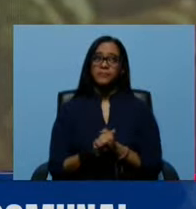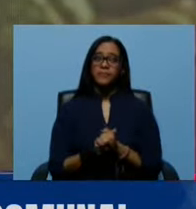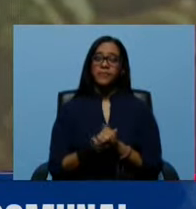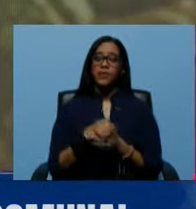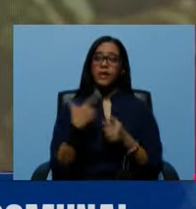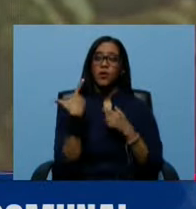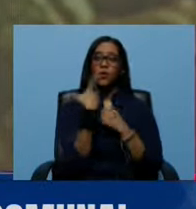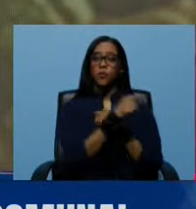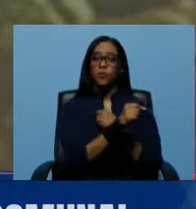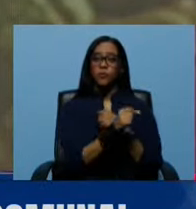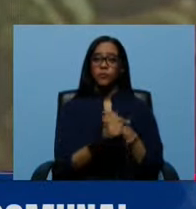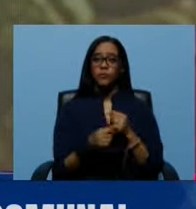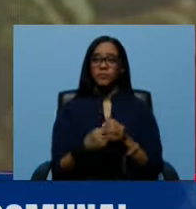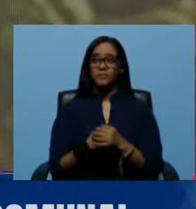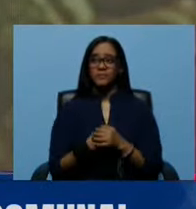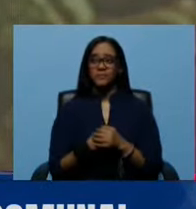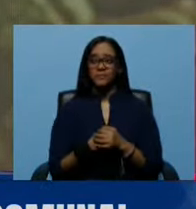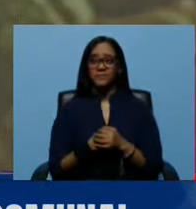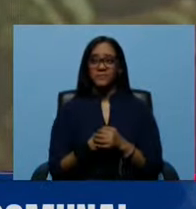¡Huyó!